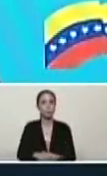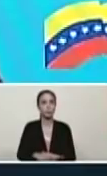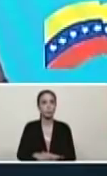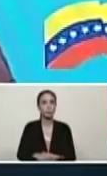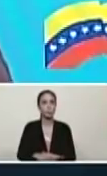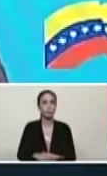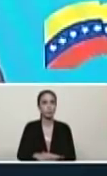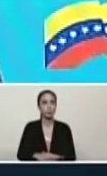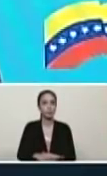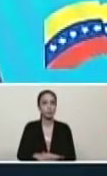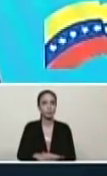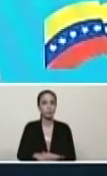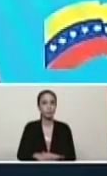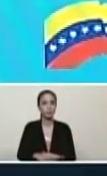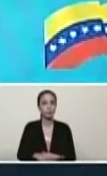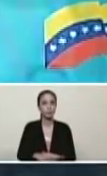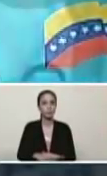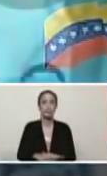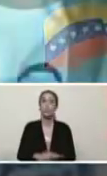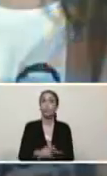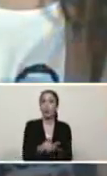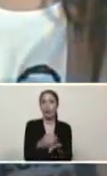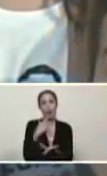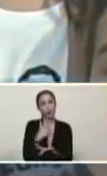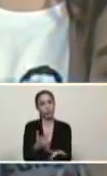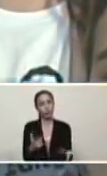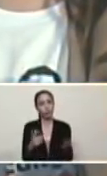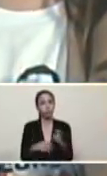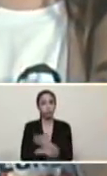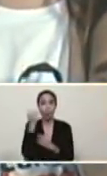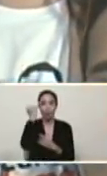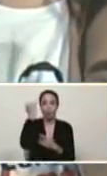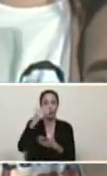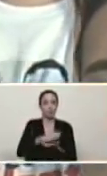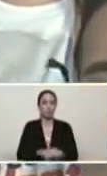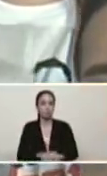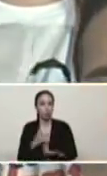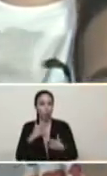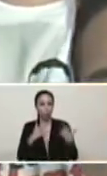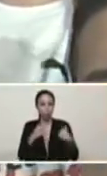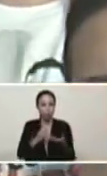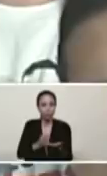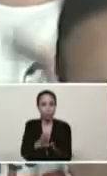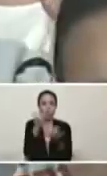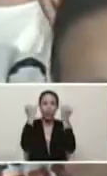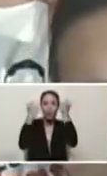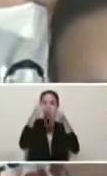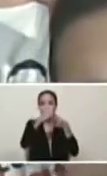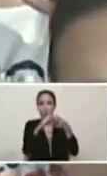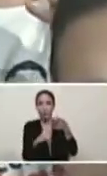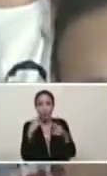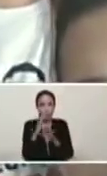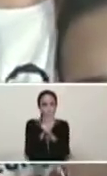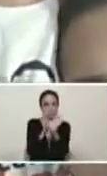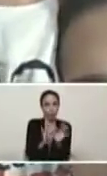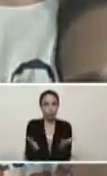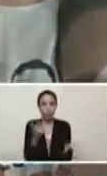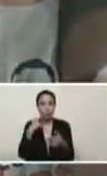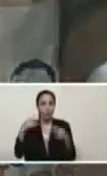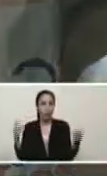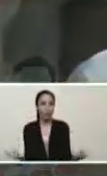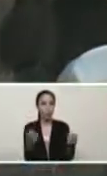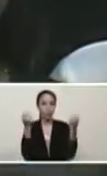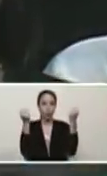llegar con su sable, con su palabra, con su conducción estratégica, a una gran victoria.